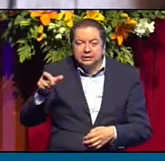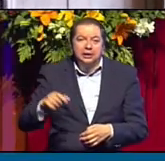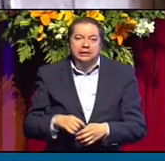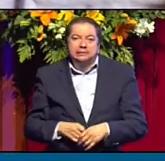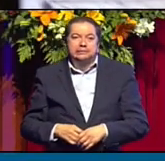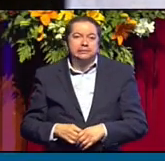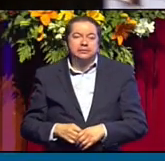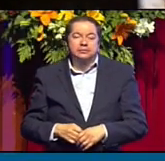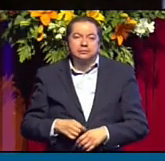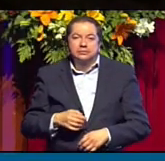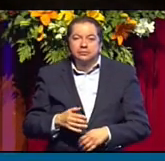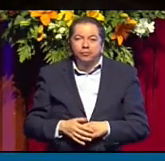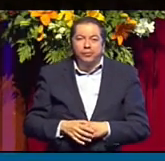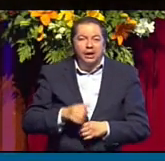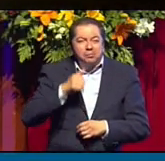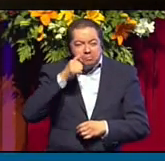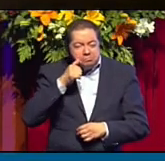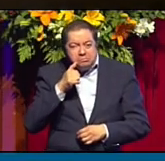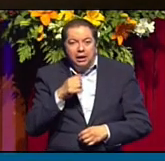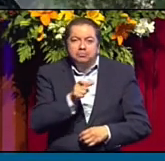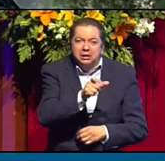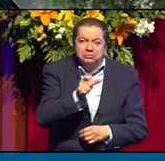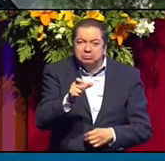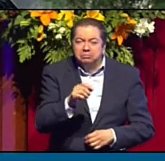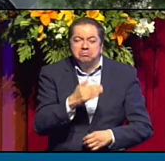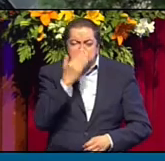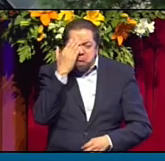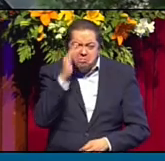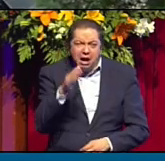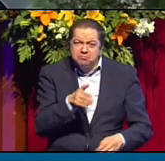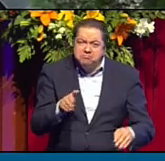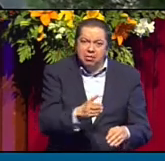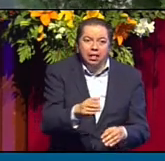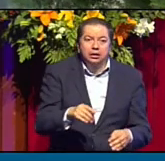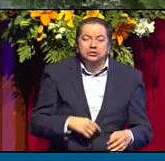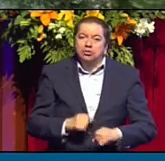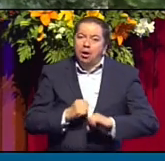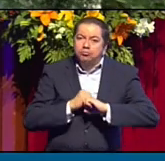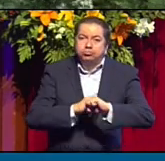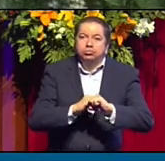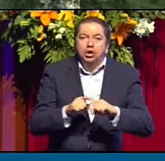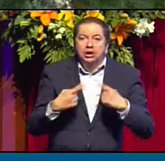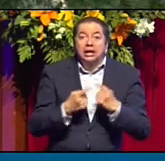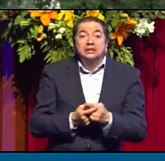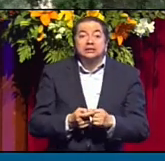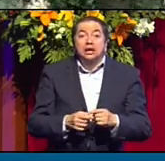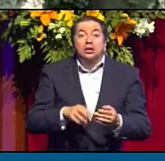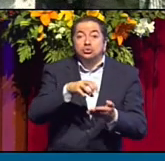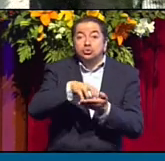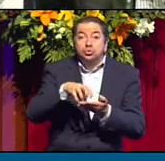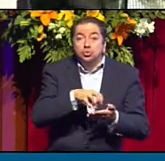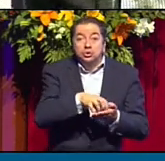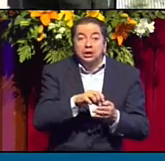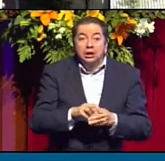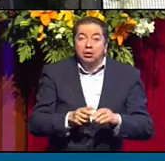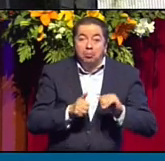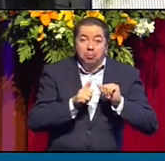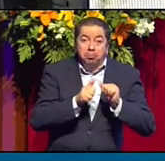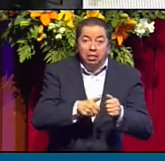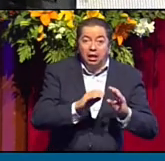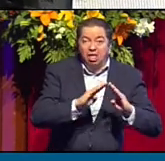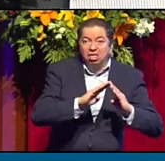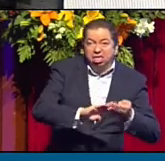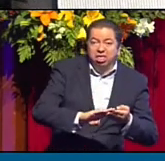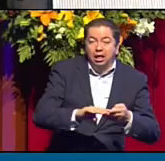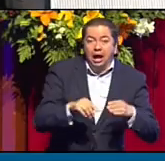humanidad. Claramente, esa sede, esa ex estación que estaba abandonada, destruida, hoy día ya tiene otra cara. Y las aseguro